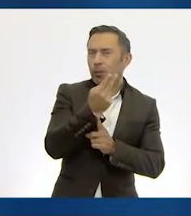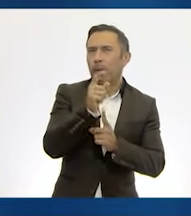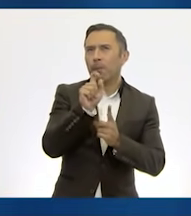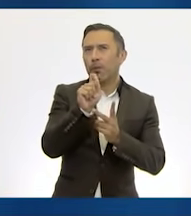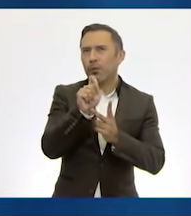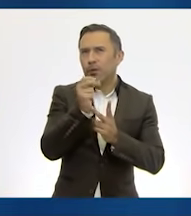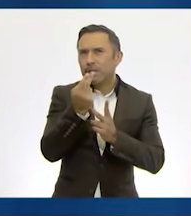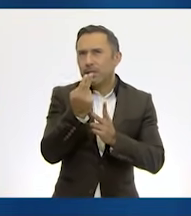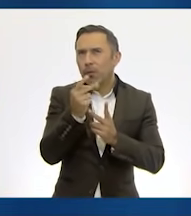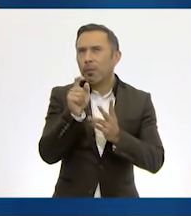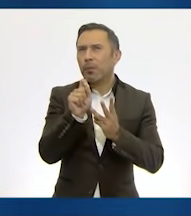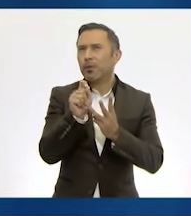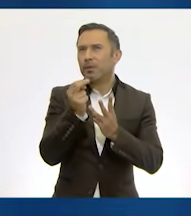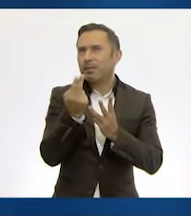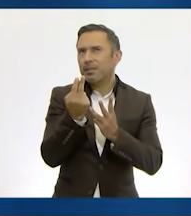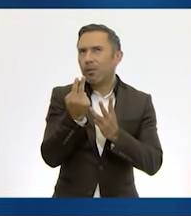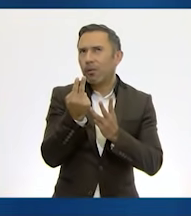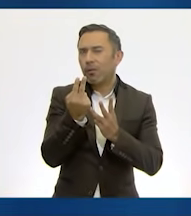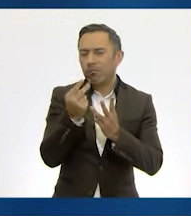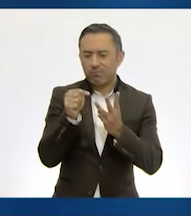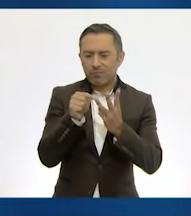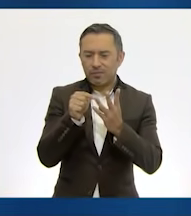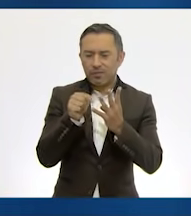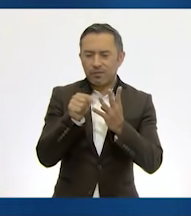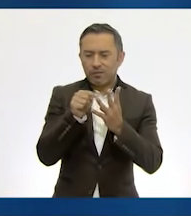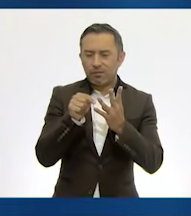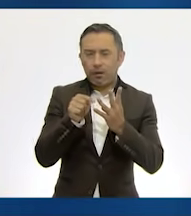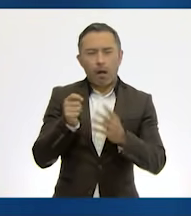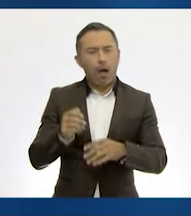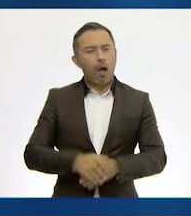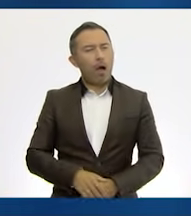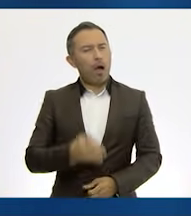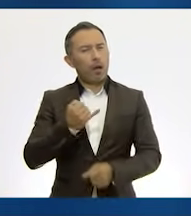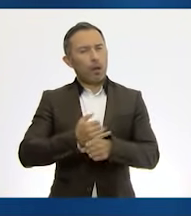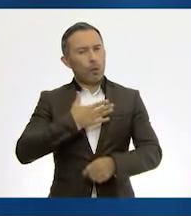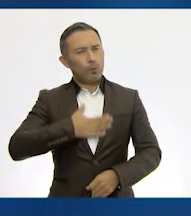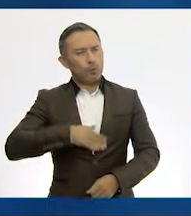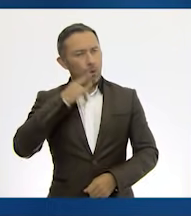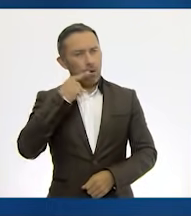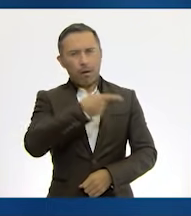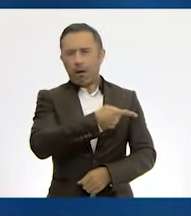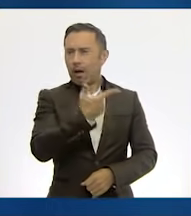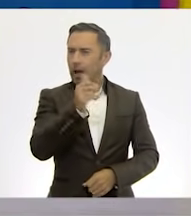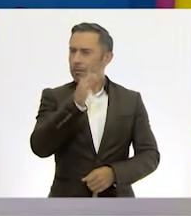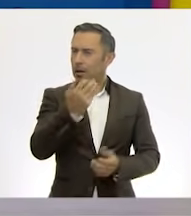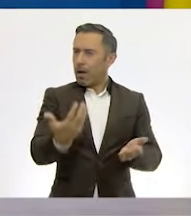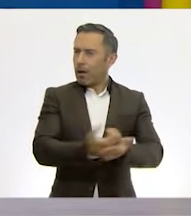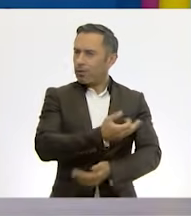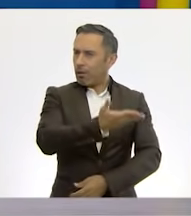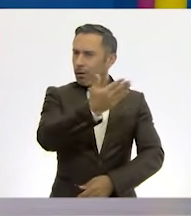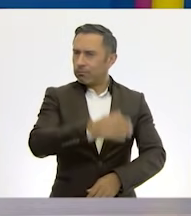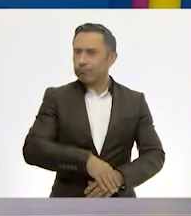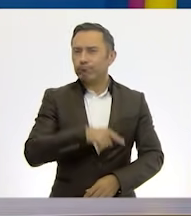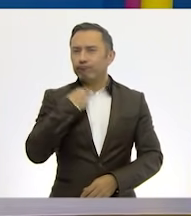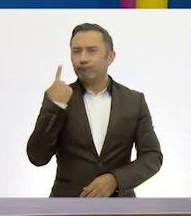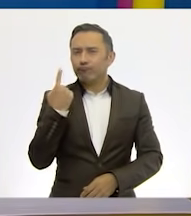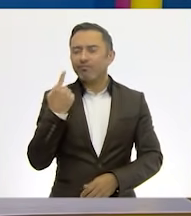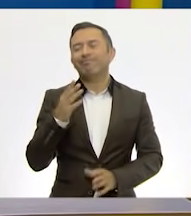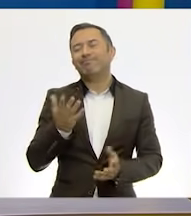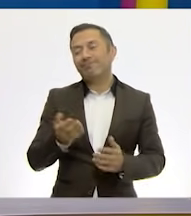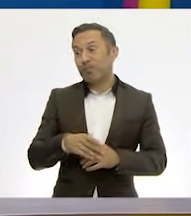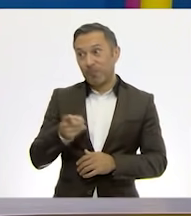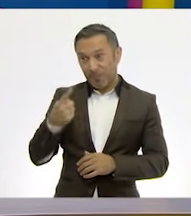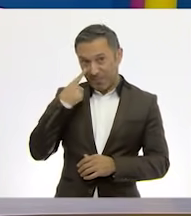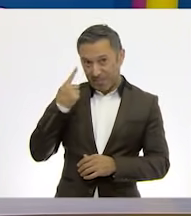setenta y cinco. Y me parece muy injusto porque Gaby ganó esta carrera de cochecitos. Bueno, lo importante es que nos demos cuenta que el punto